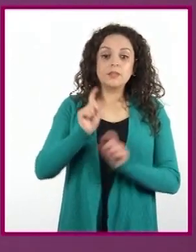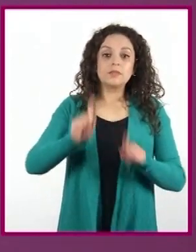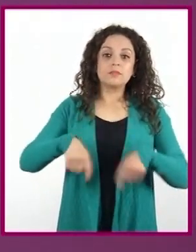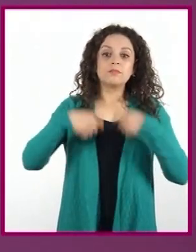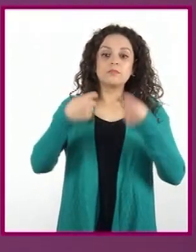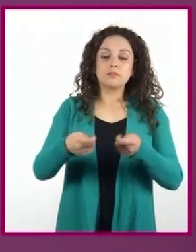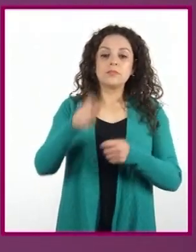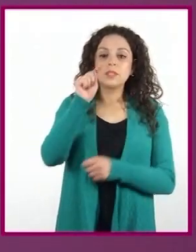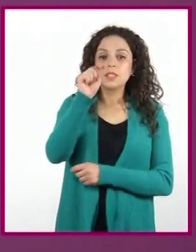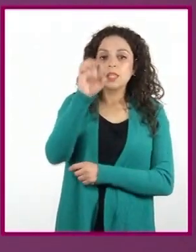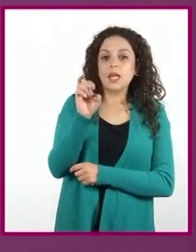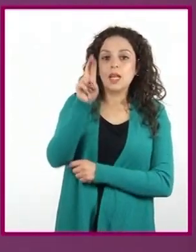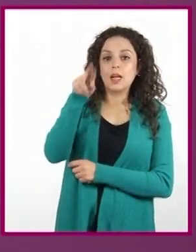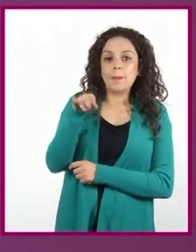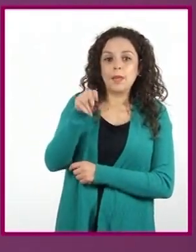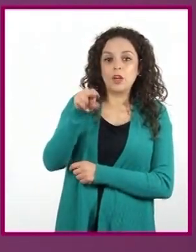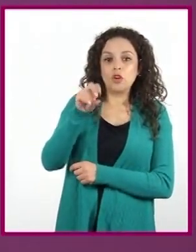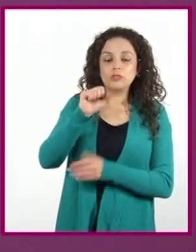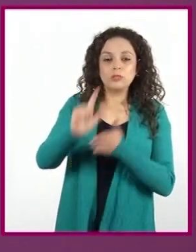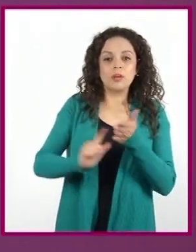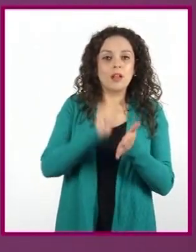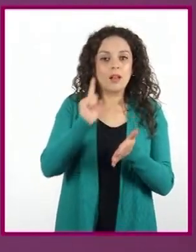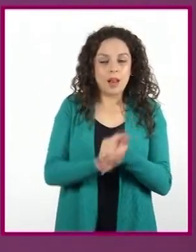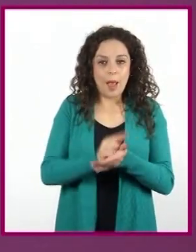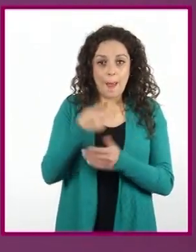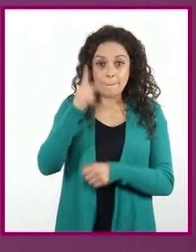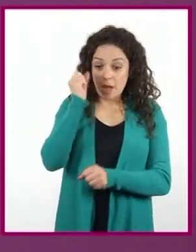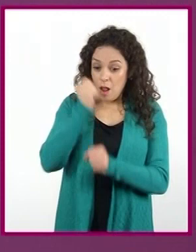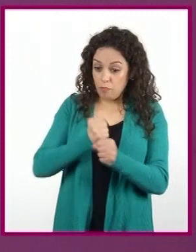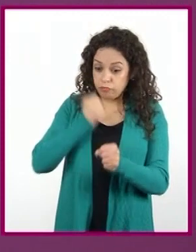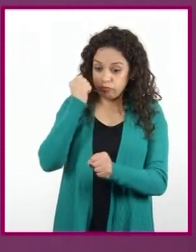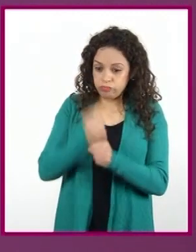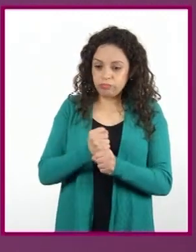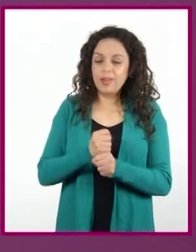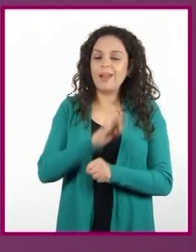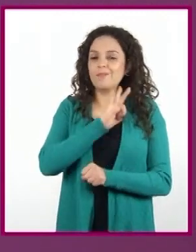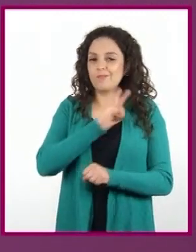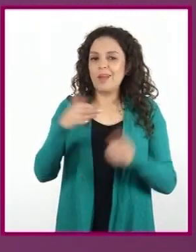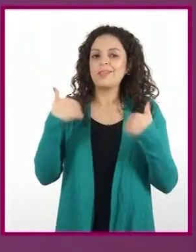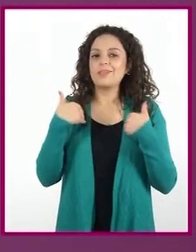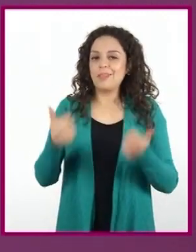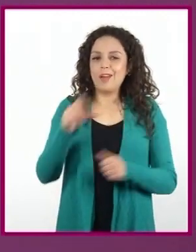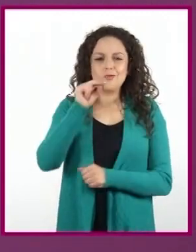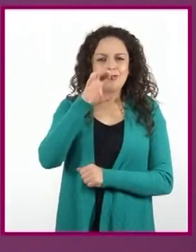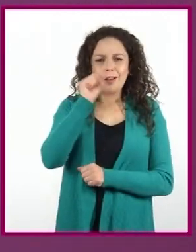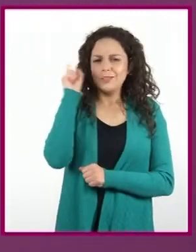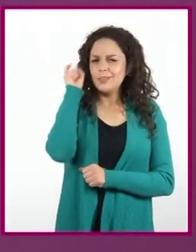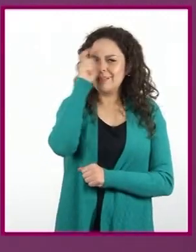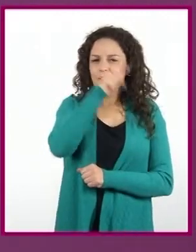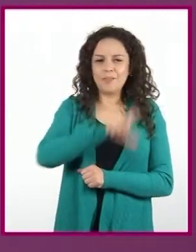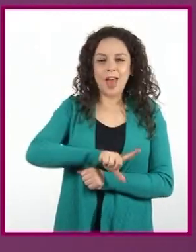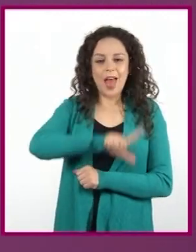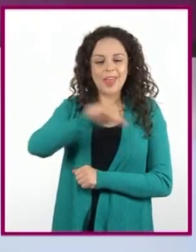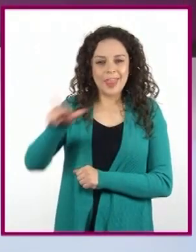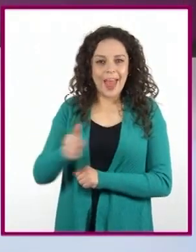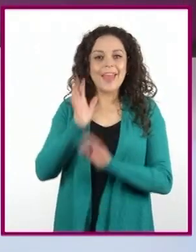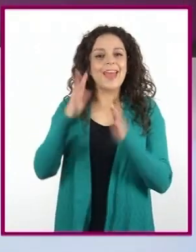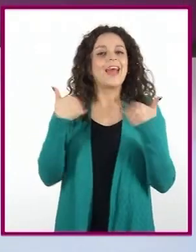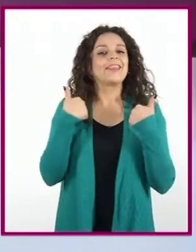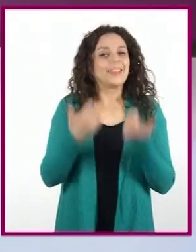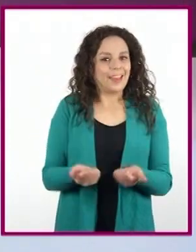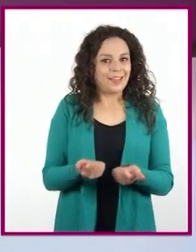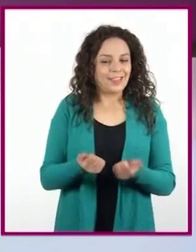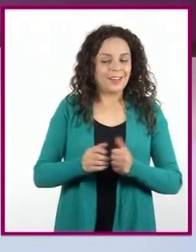legales, pero si practicamos y nos familiarizamos con ellos, no será nada complicado después.